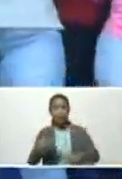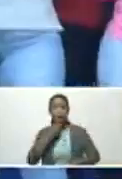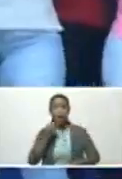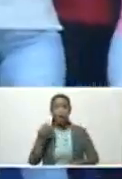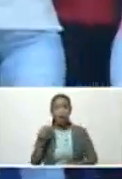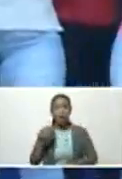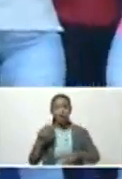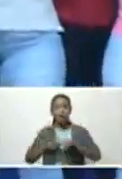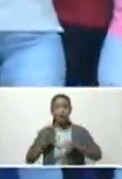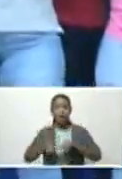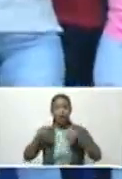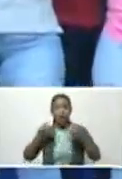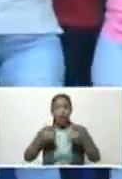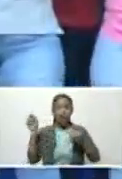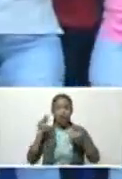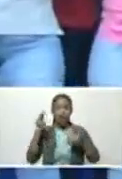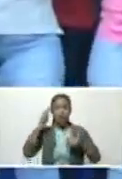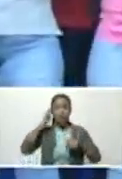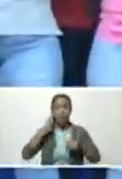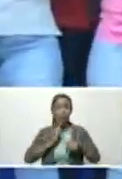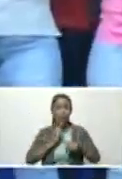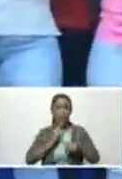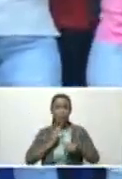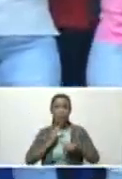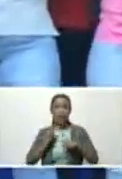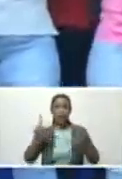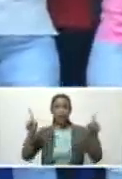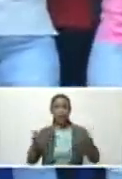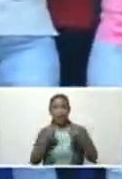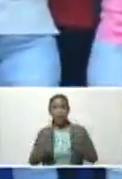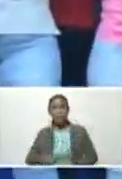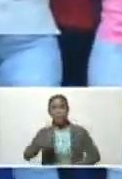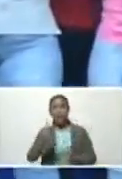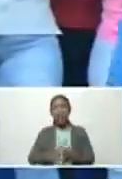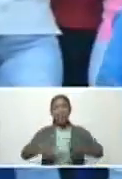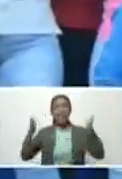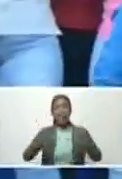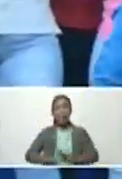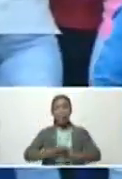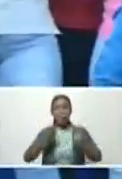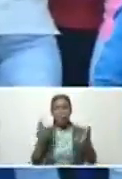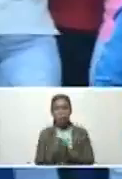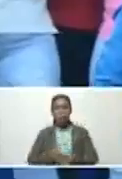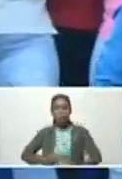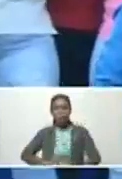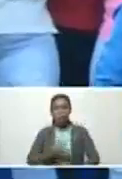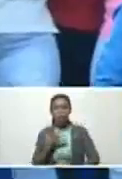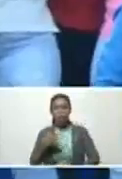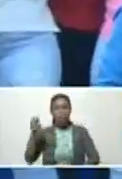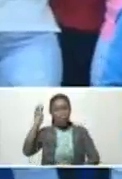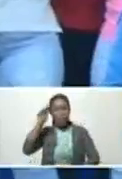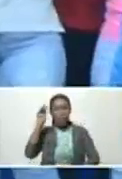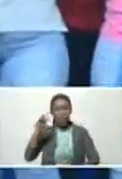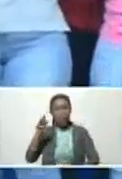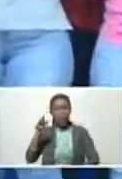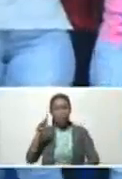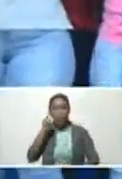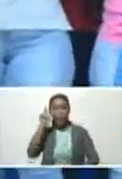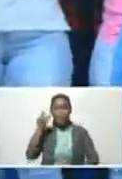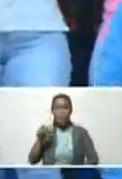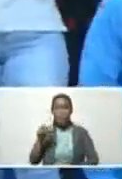juvenil e infantil de Venezuela, Simón Bolívar, la orquesta más grande del mundo, fundada por el maestro José Antonio